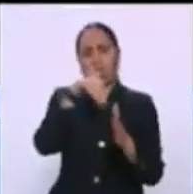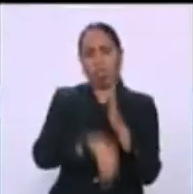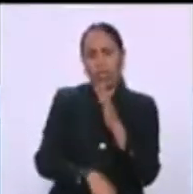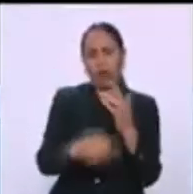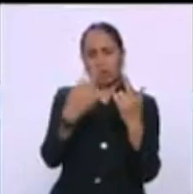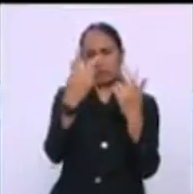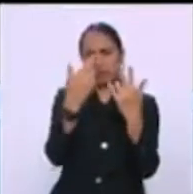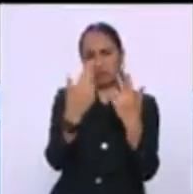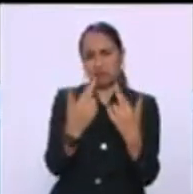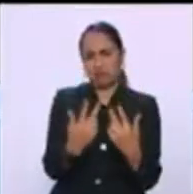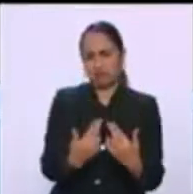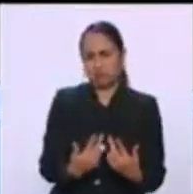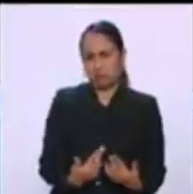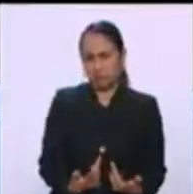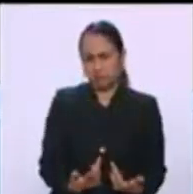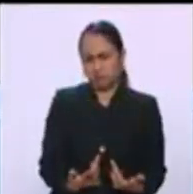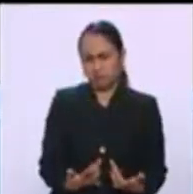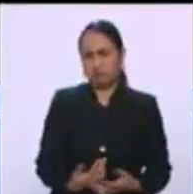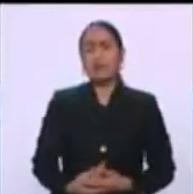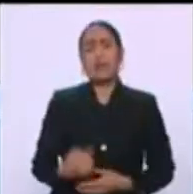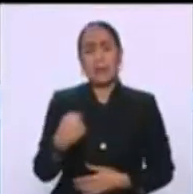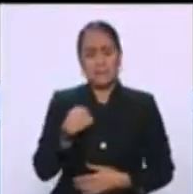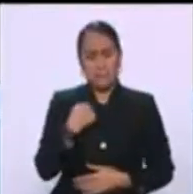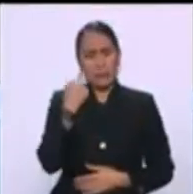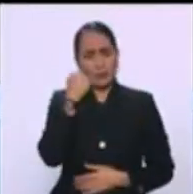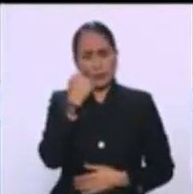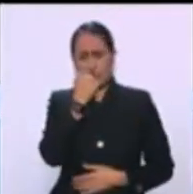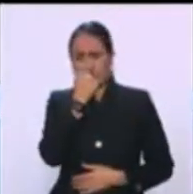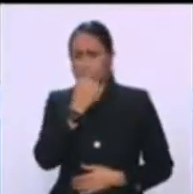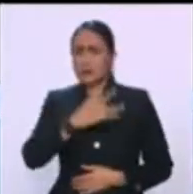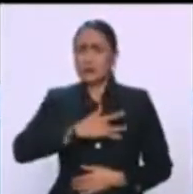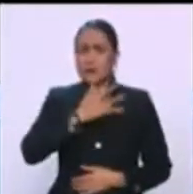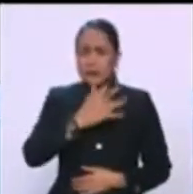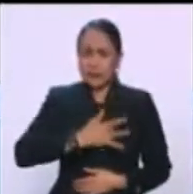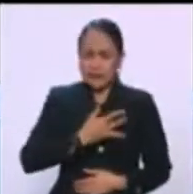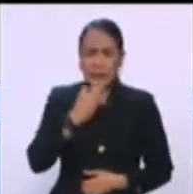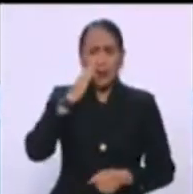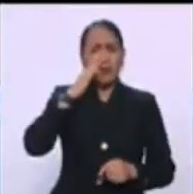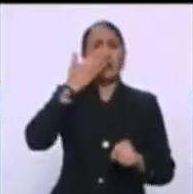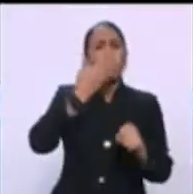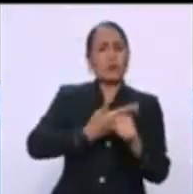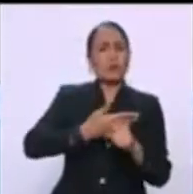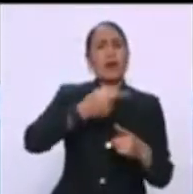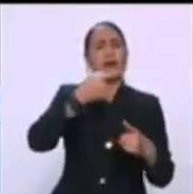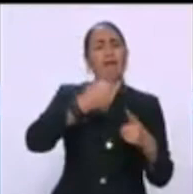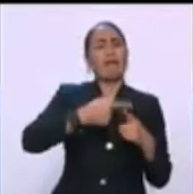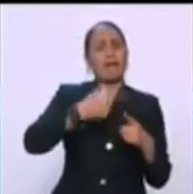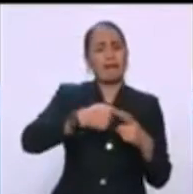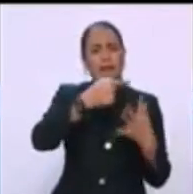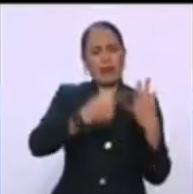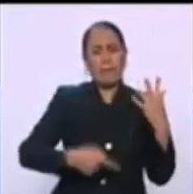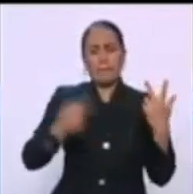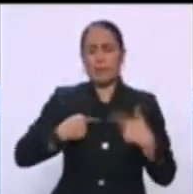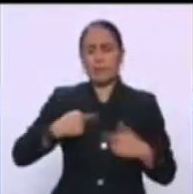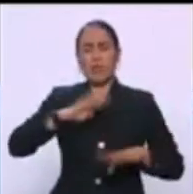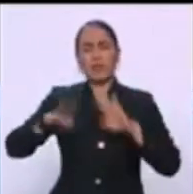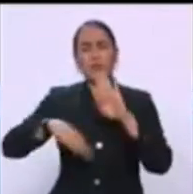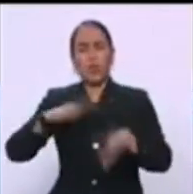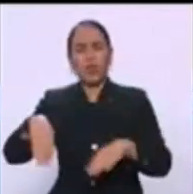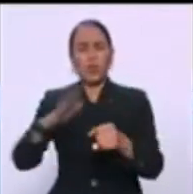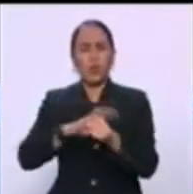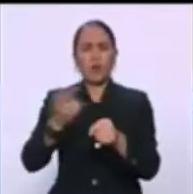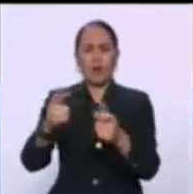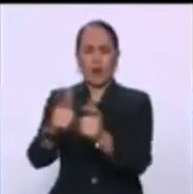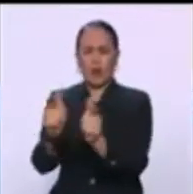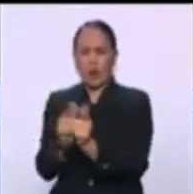ruinas completamente. Entonces me parece que si hablamos nosotros de responsables de los muertos, porque a la derecha le gusta mucho hablar